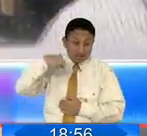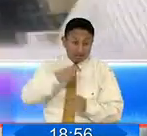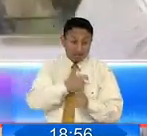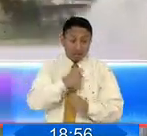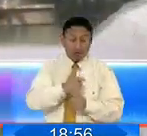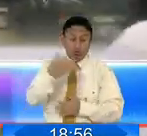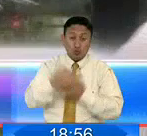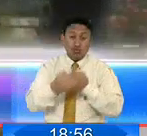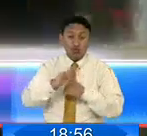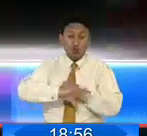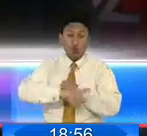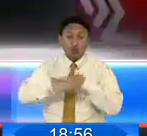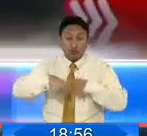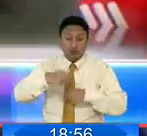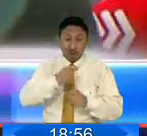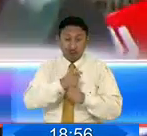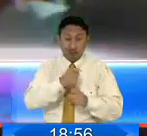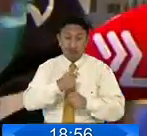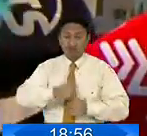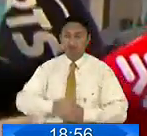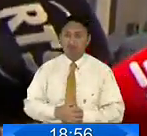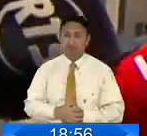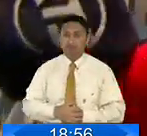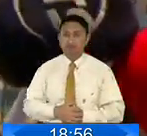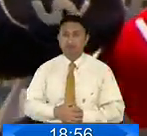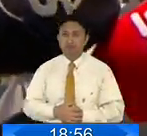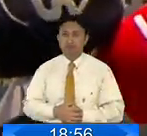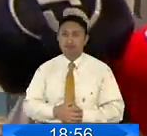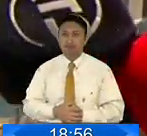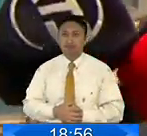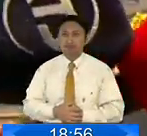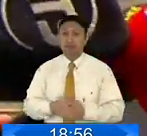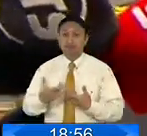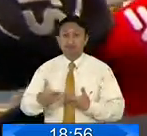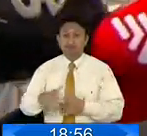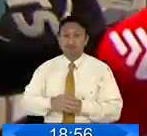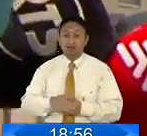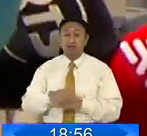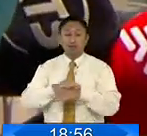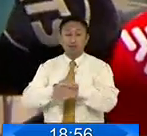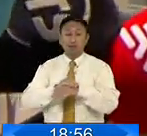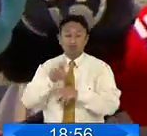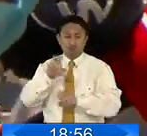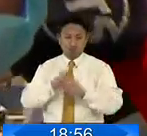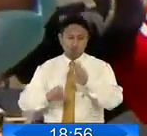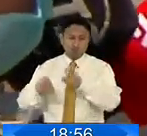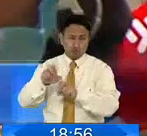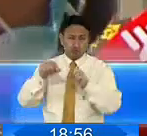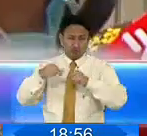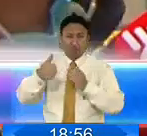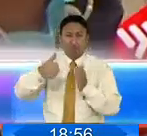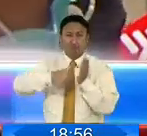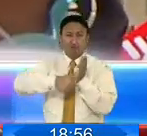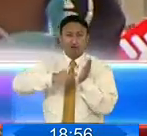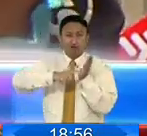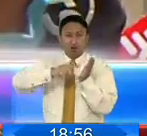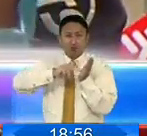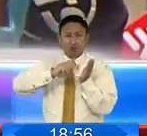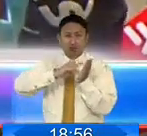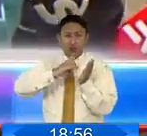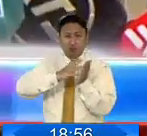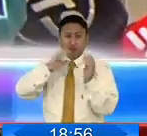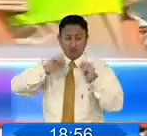persiguiendo. Aquí se cumplieron los protocolos, se le hizo el examen médico pertinente, el registro dactilar en lo que respecta al